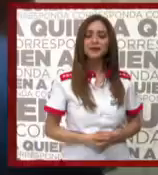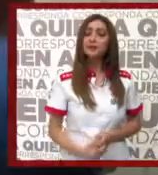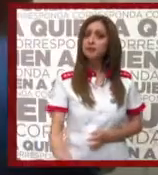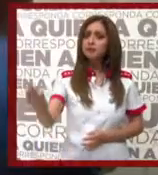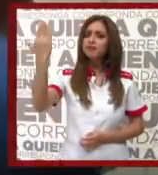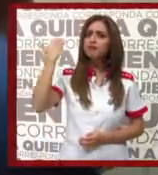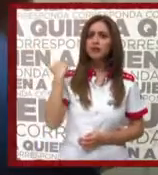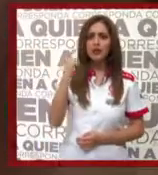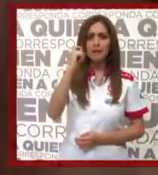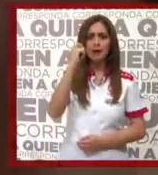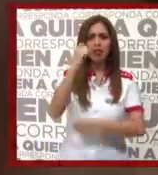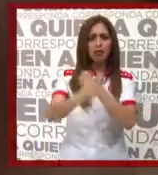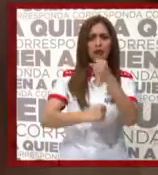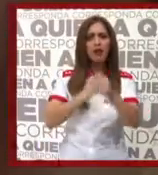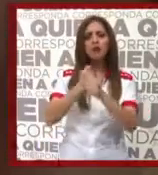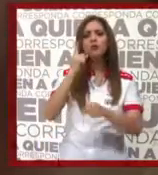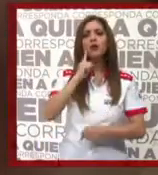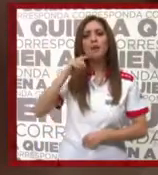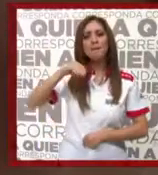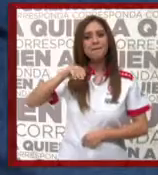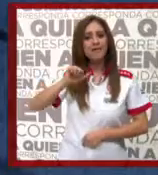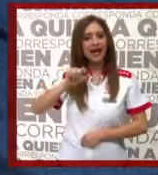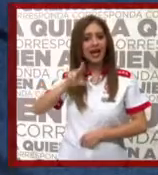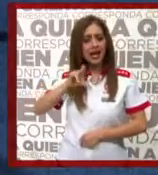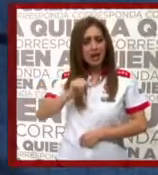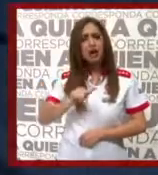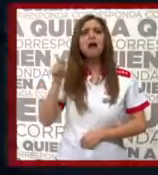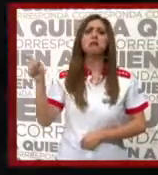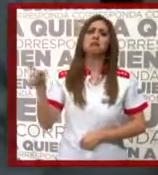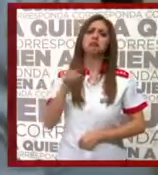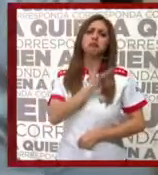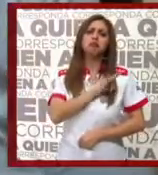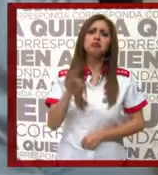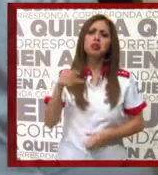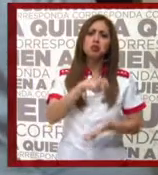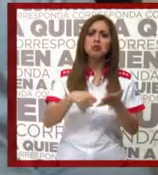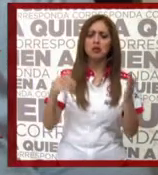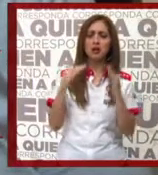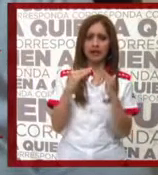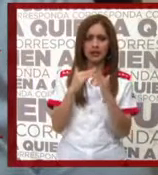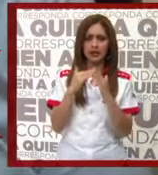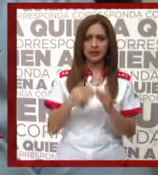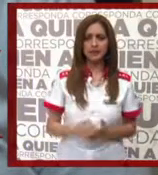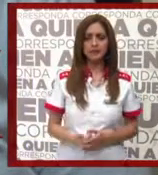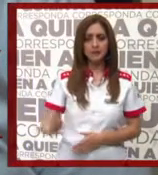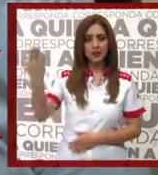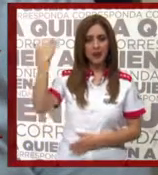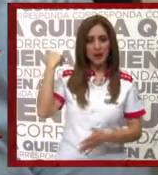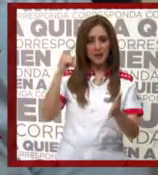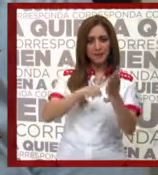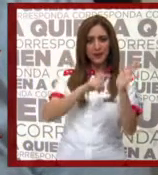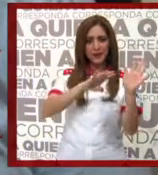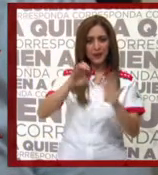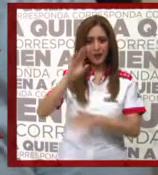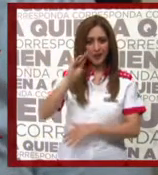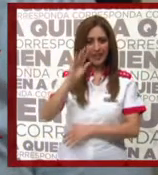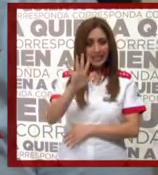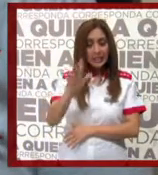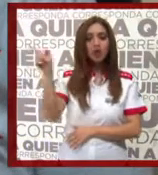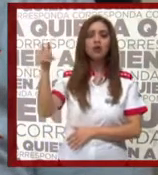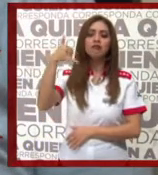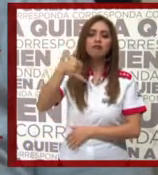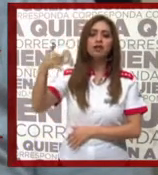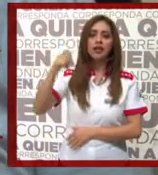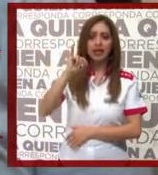Desde hace más de 20 años, María Crespo dice que pudo comprar una casa. En el año de 1995, el Infonavit me otorgó